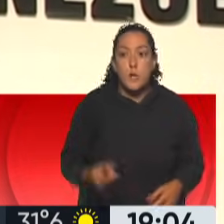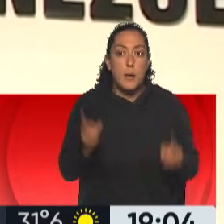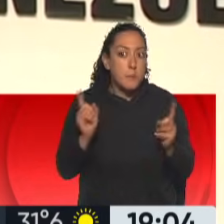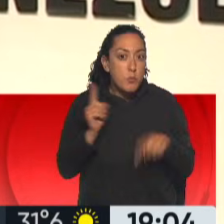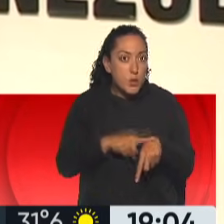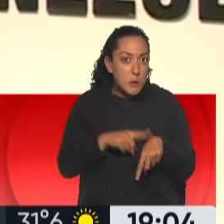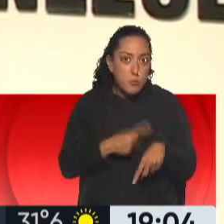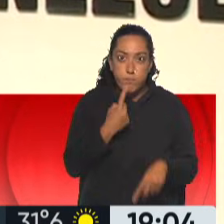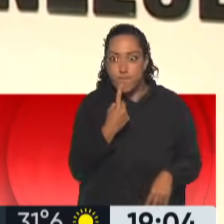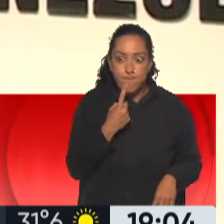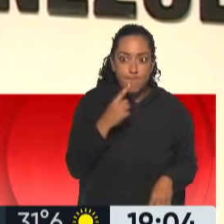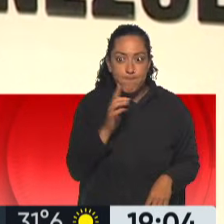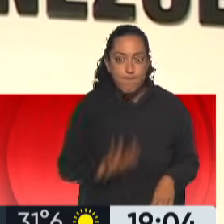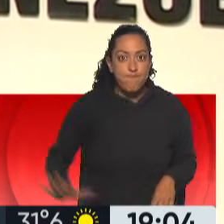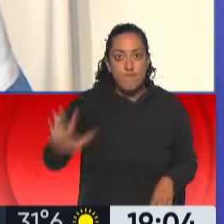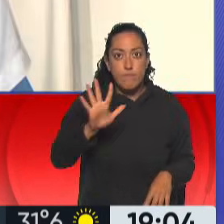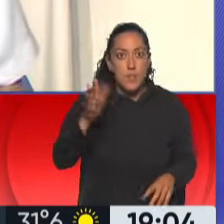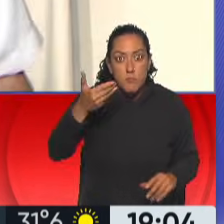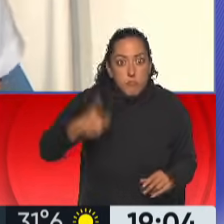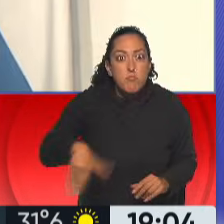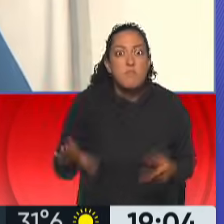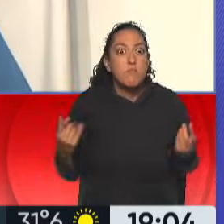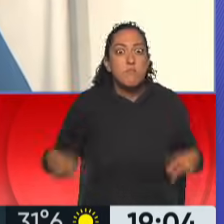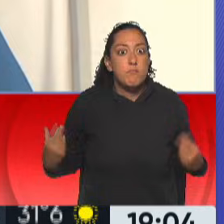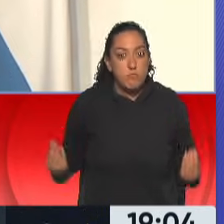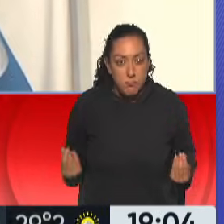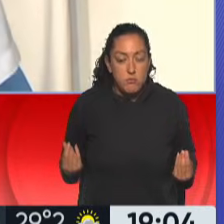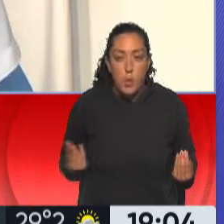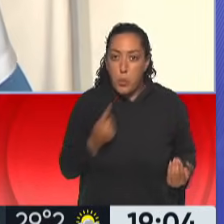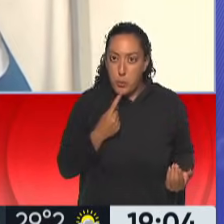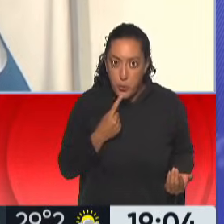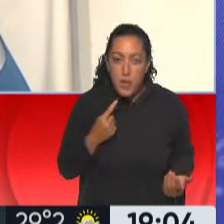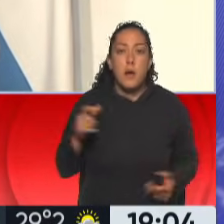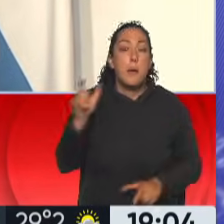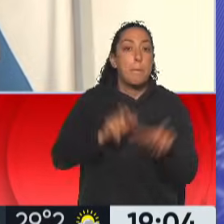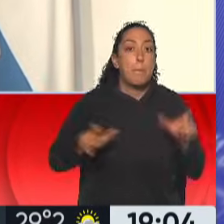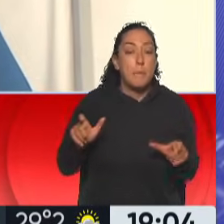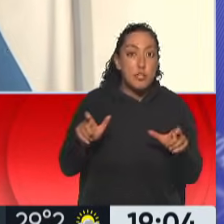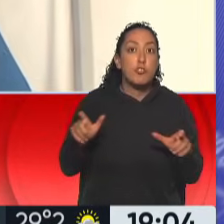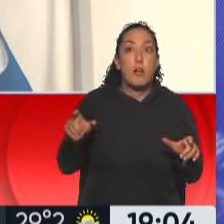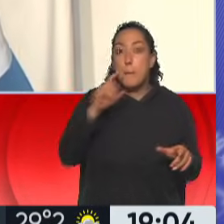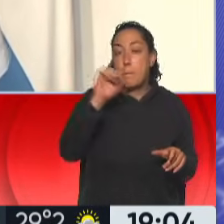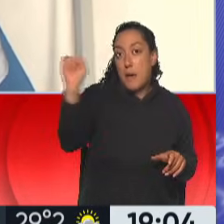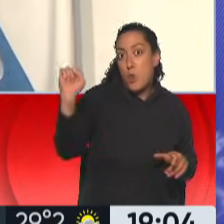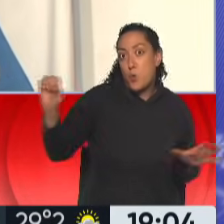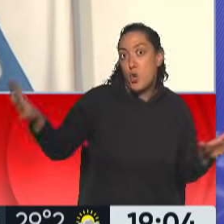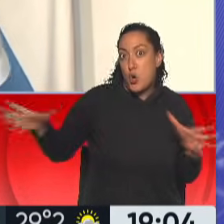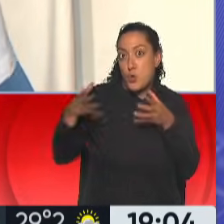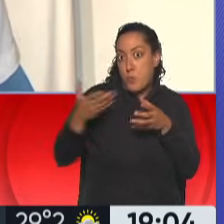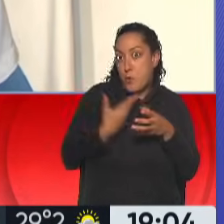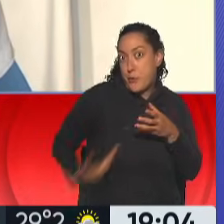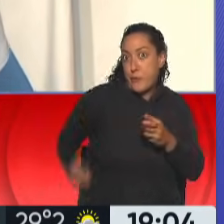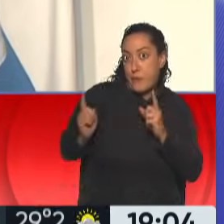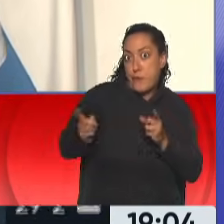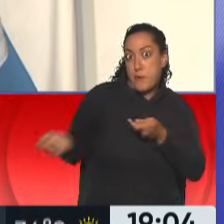con incertidumbre por lo que sigue, porque todavía de alguna manera los jerarcas del régimen chavista siguen a cargo del gobierno encabezado en